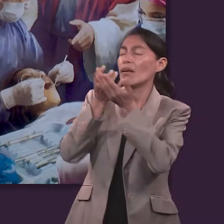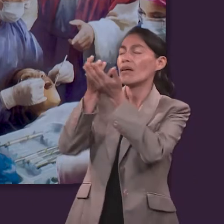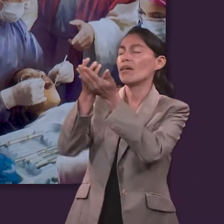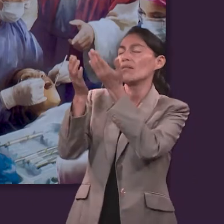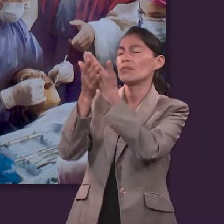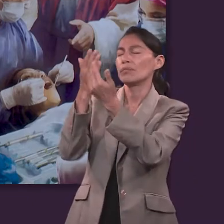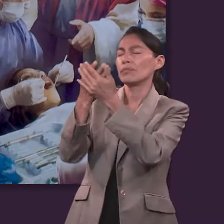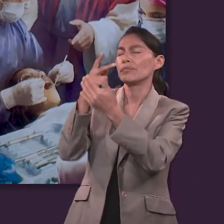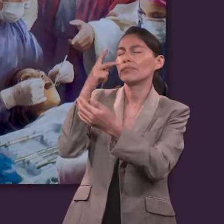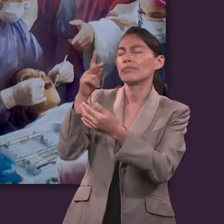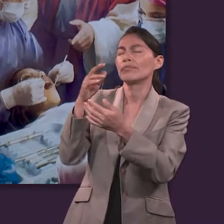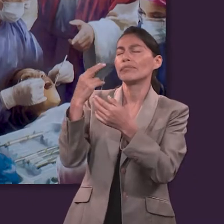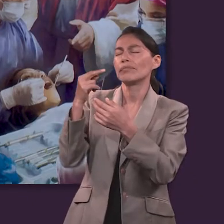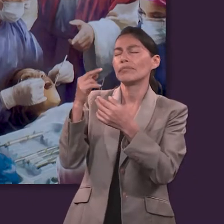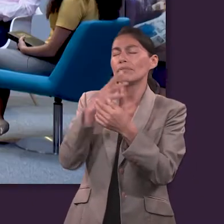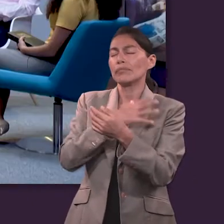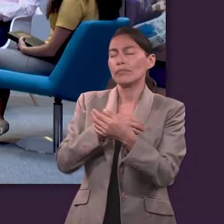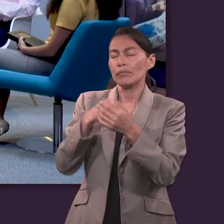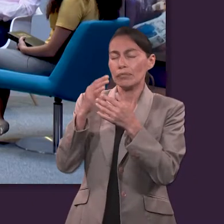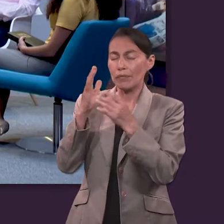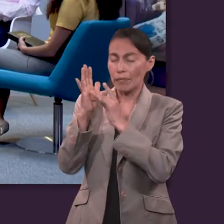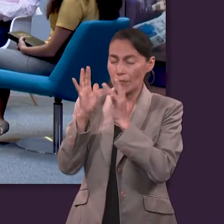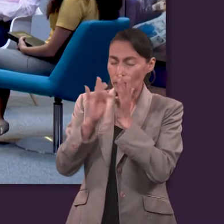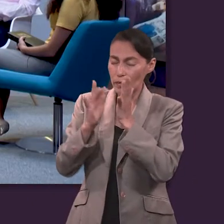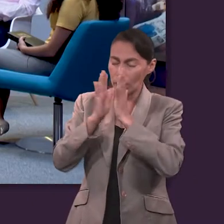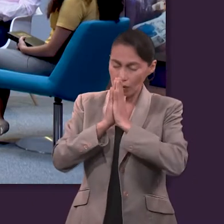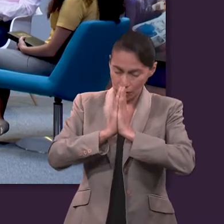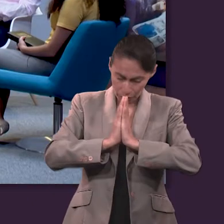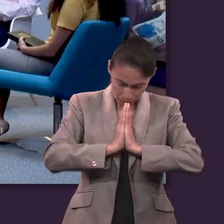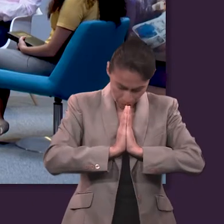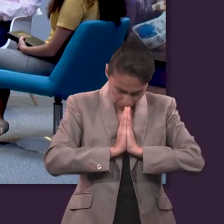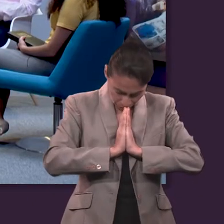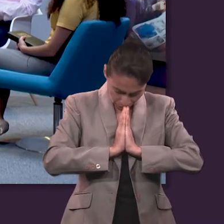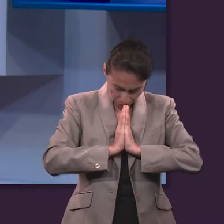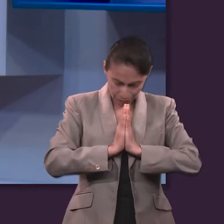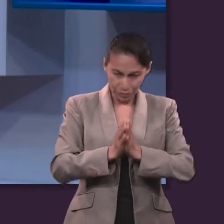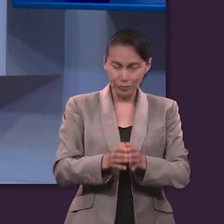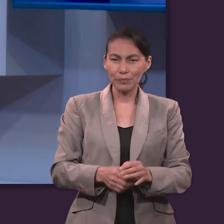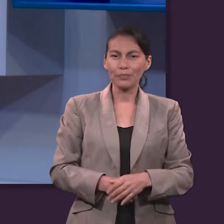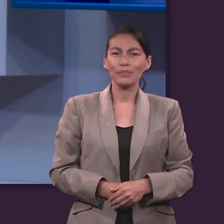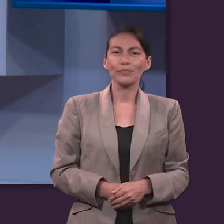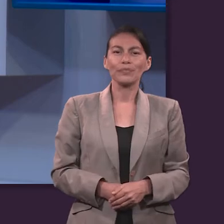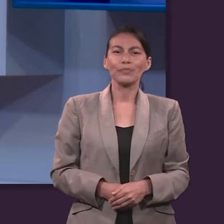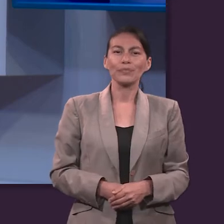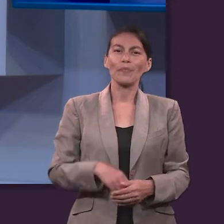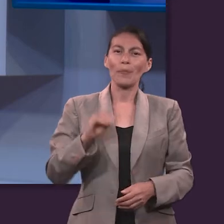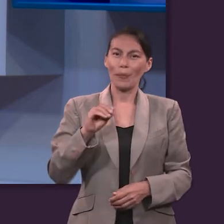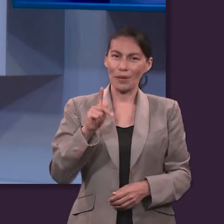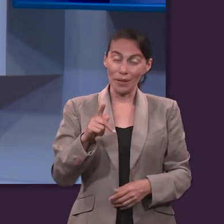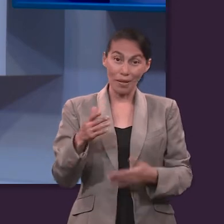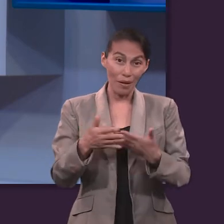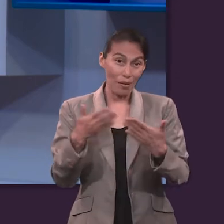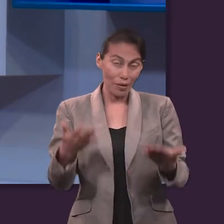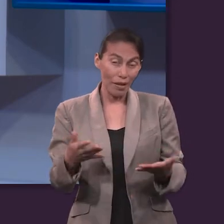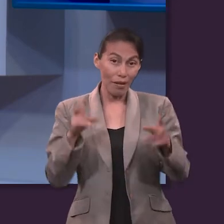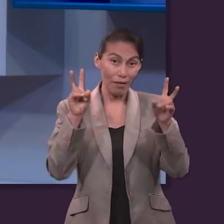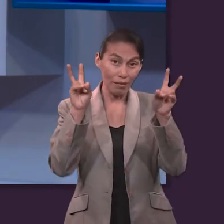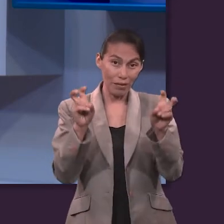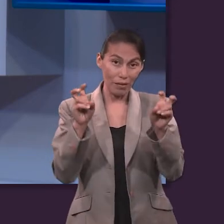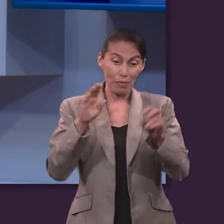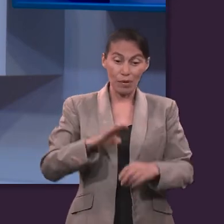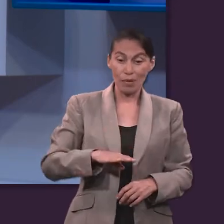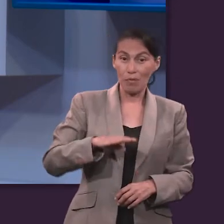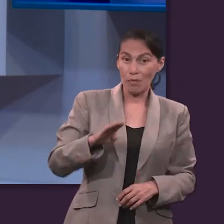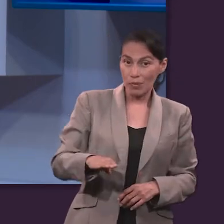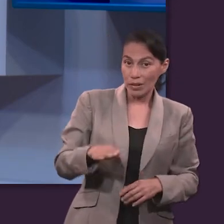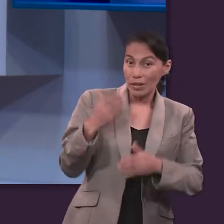manos. En el nombre de tu Hijo amado Jesús. Amén. Amén. Bien, para empezar a estudiar el tema de la